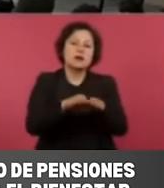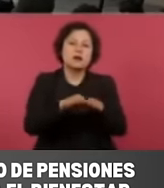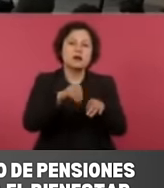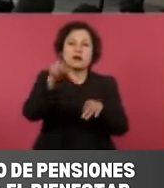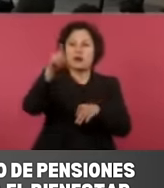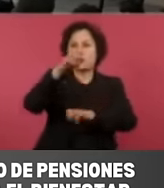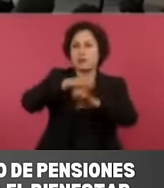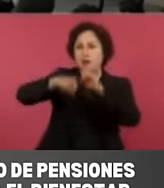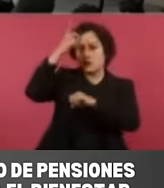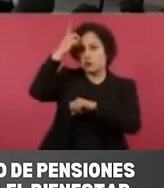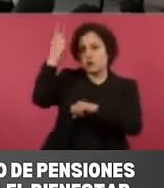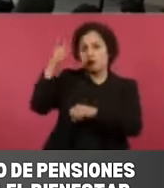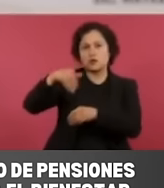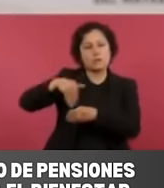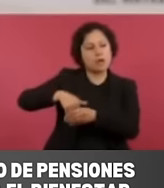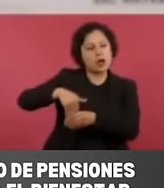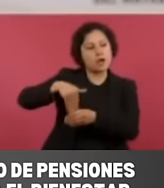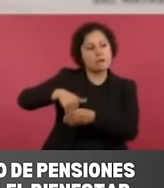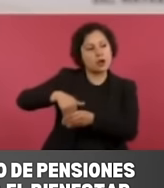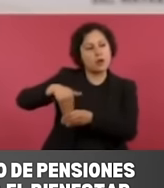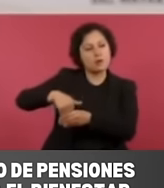Ellos deciden.